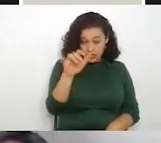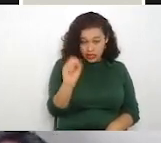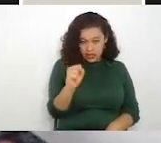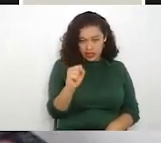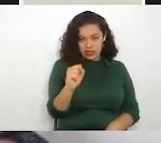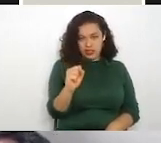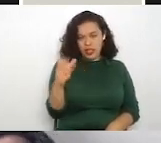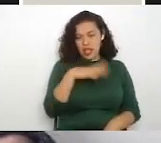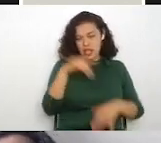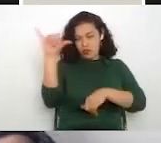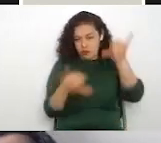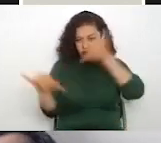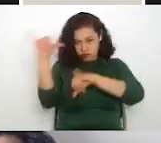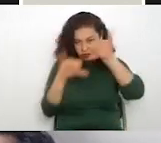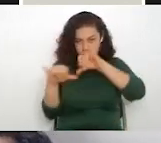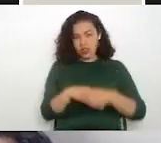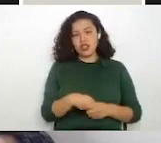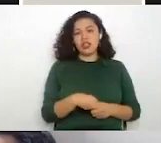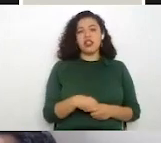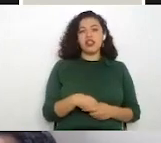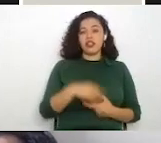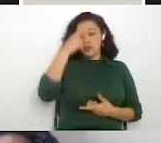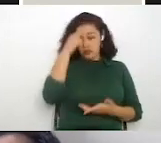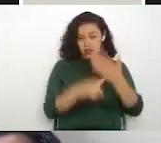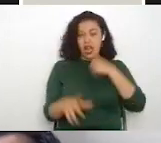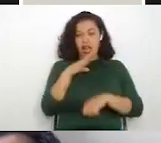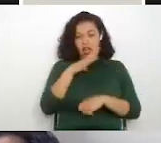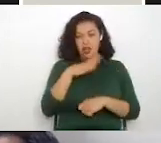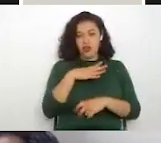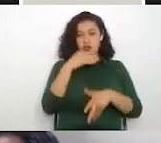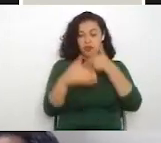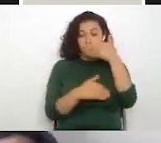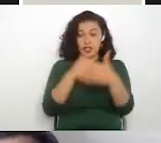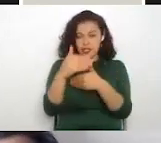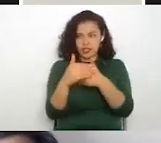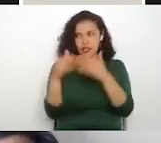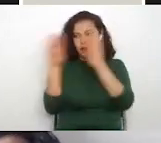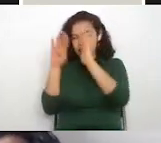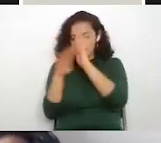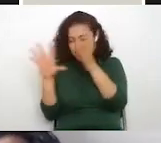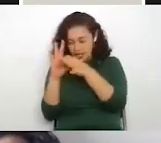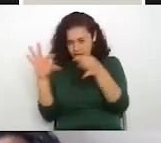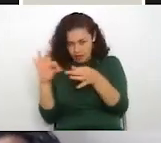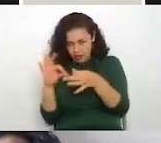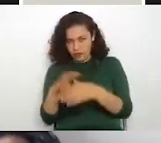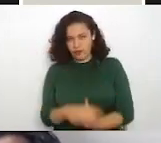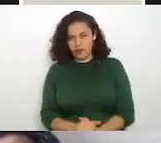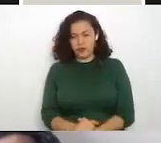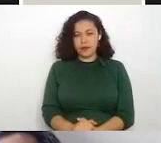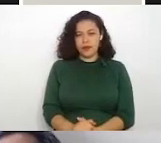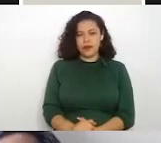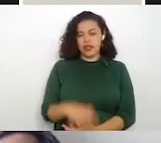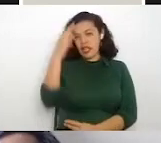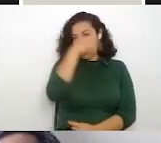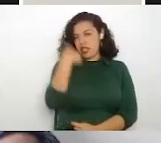un laboratorio, ¿no? Entonces creo que también podrían tener un procedimiento para, pues que dice análisis